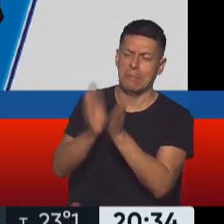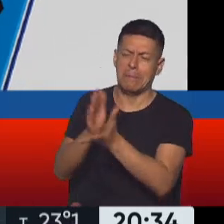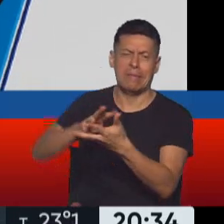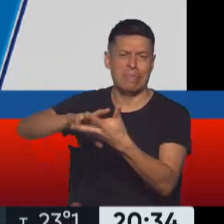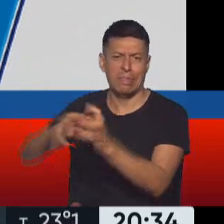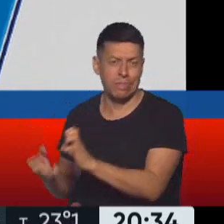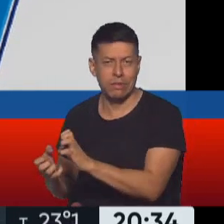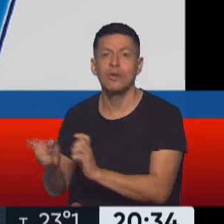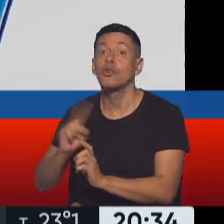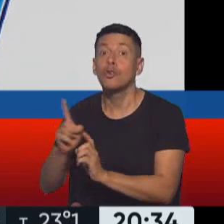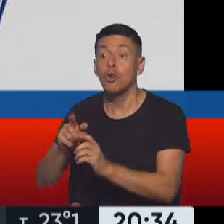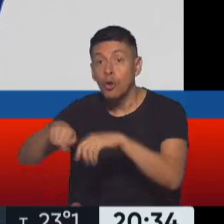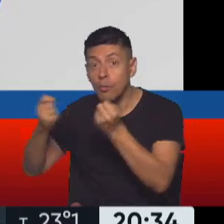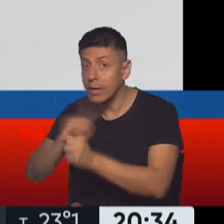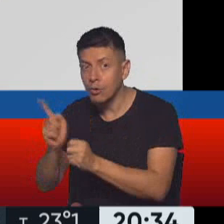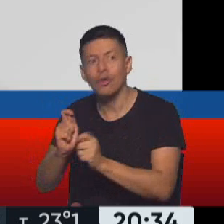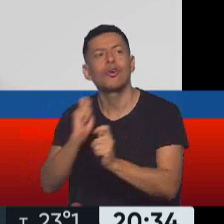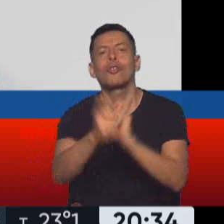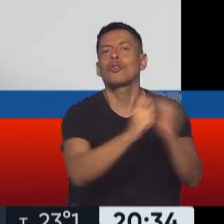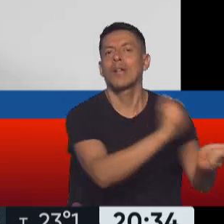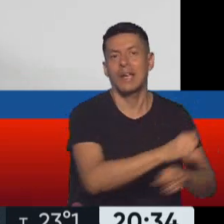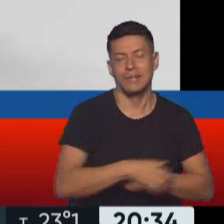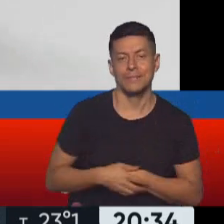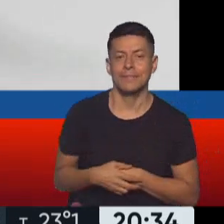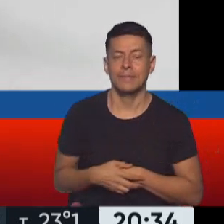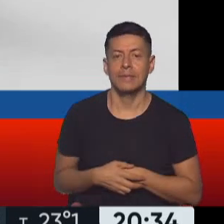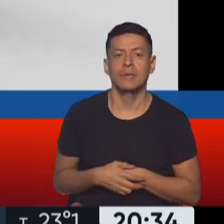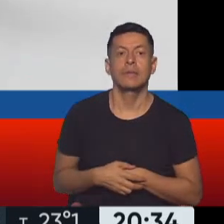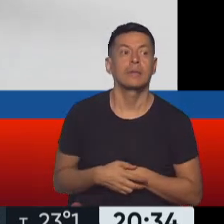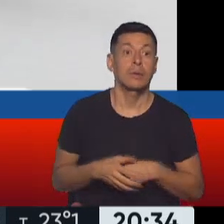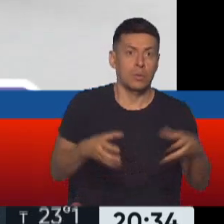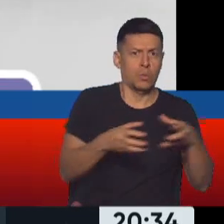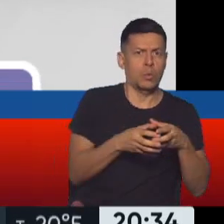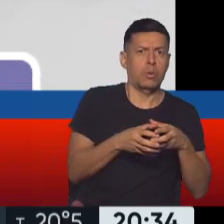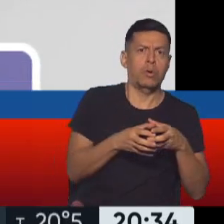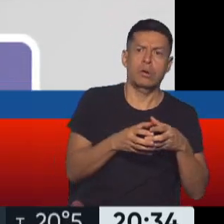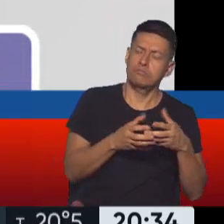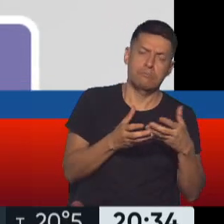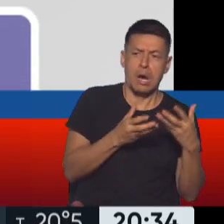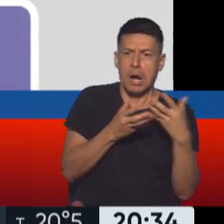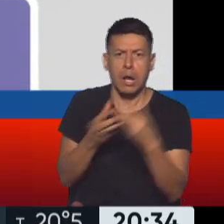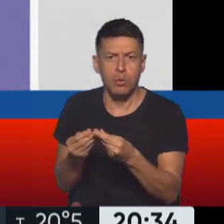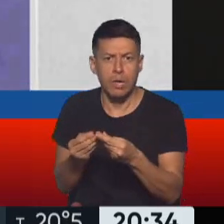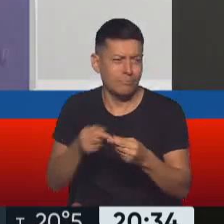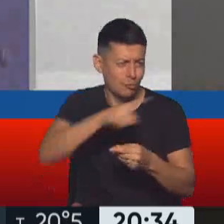el accionar de los autores impidió el hecho macabro organizamos